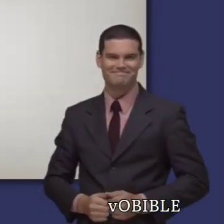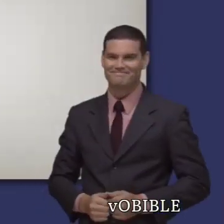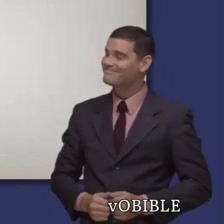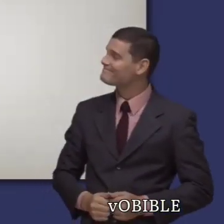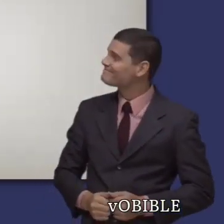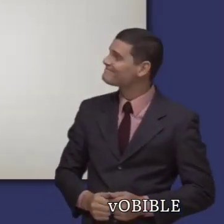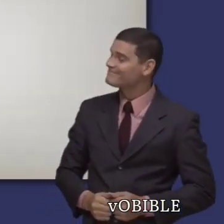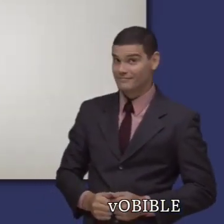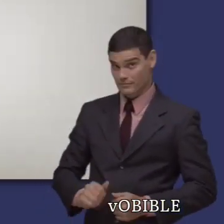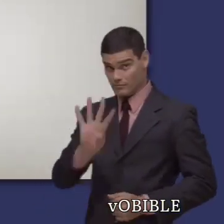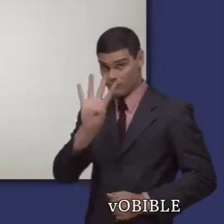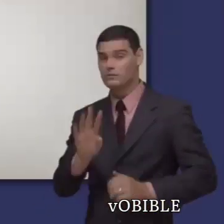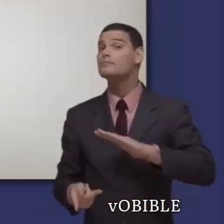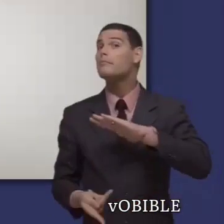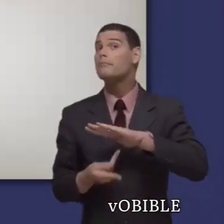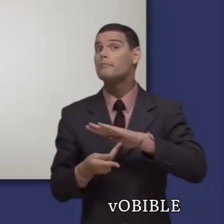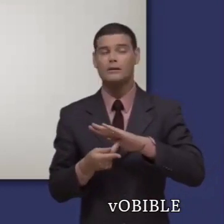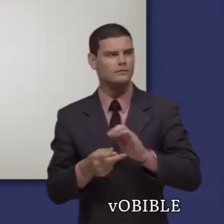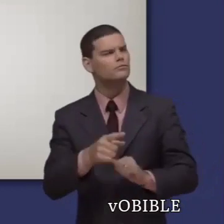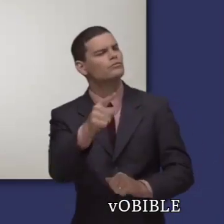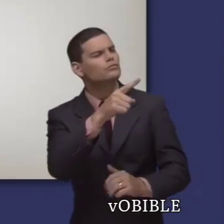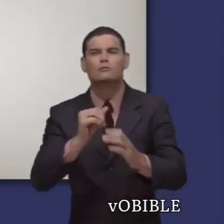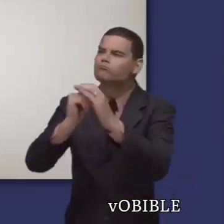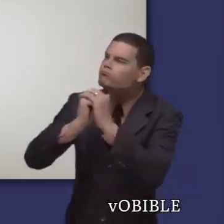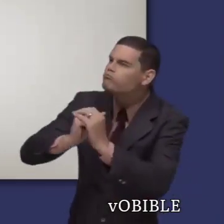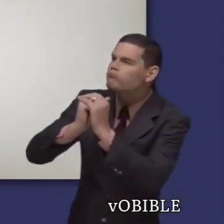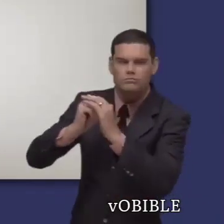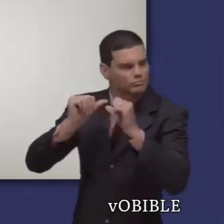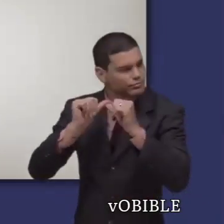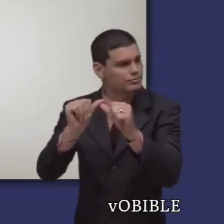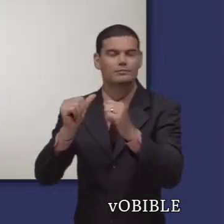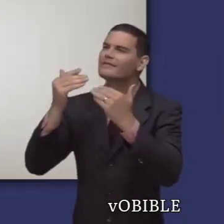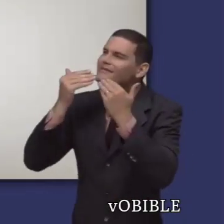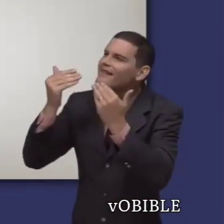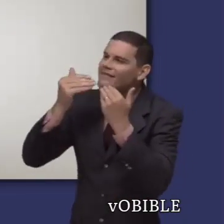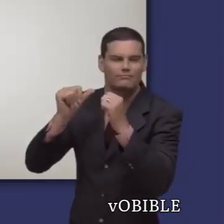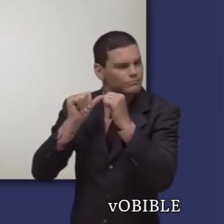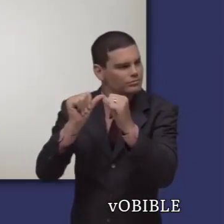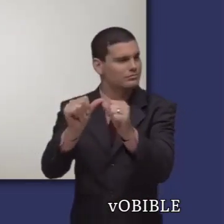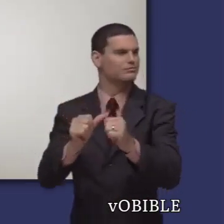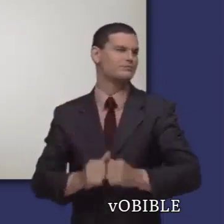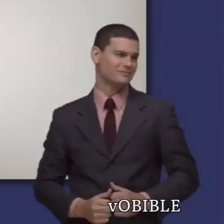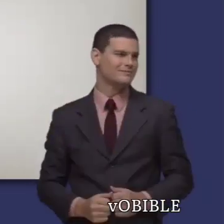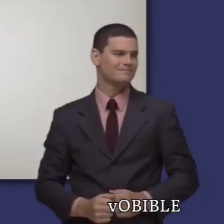En el capítulo 4, Pablo les dice que perseveren en la oración y que den gracias a Dios.